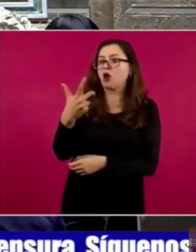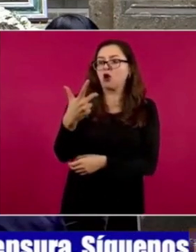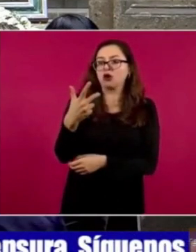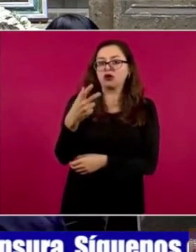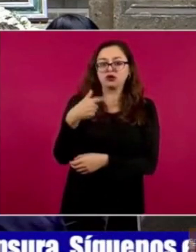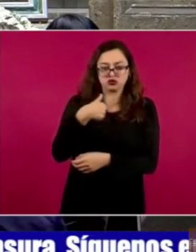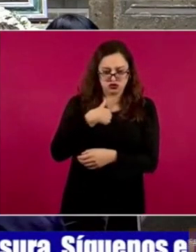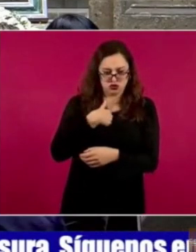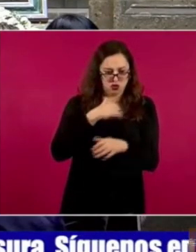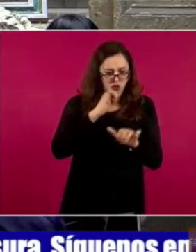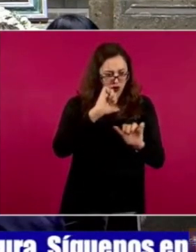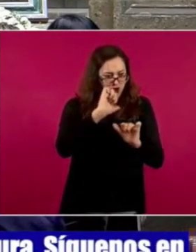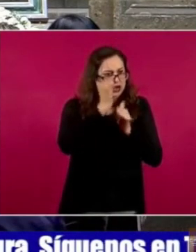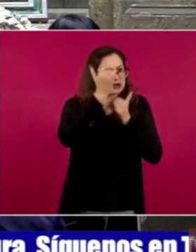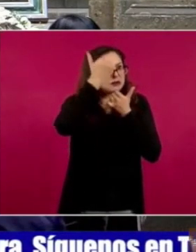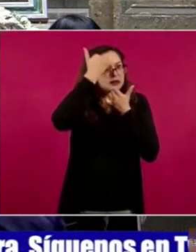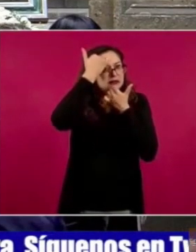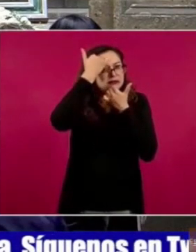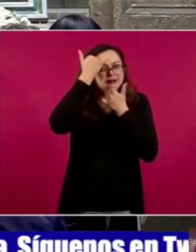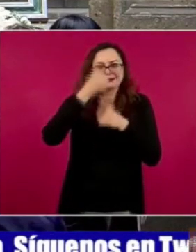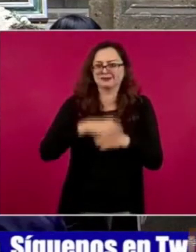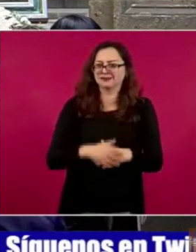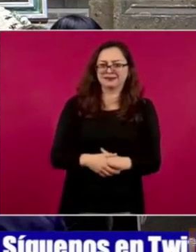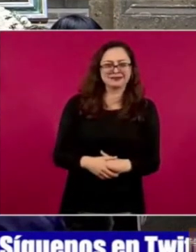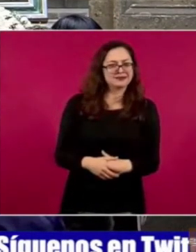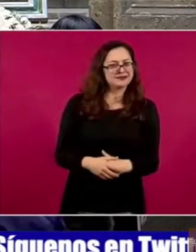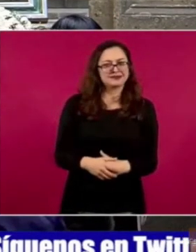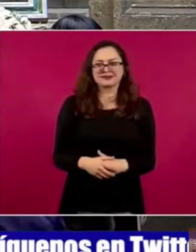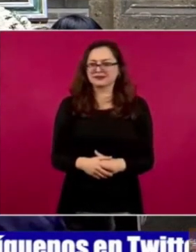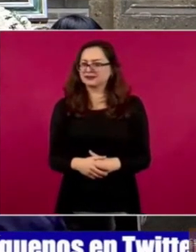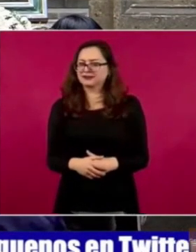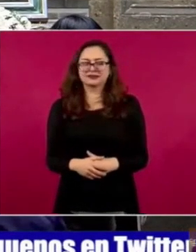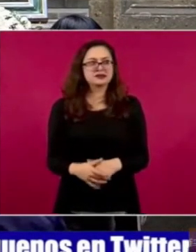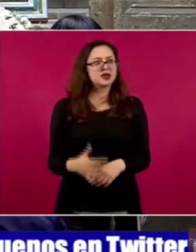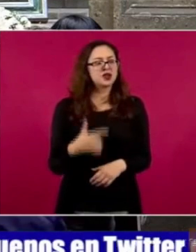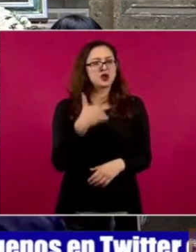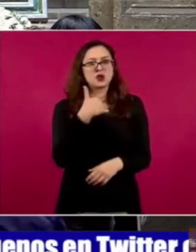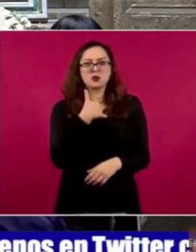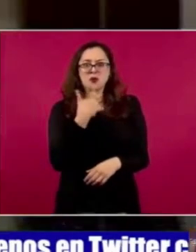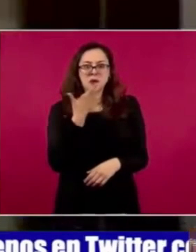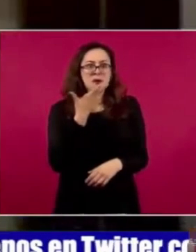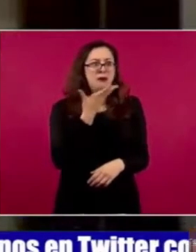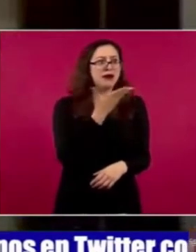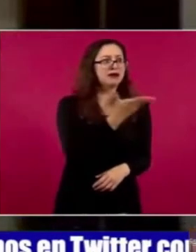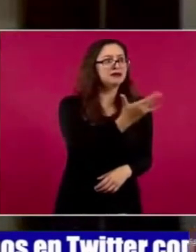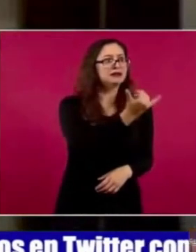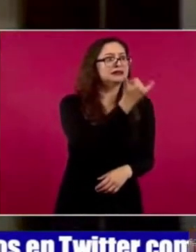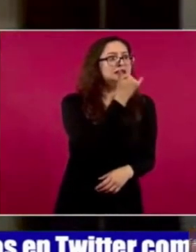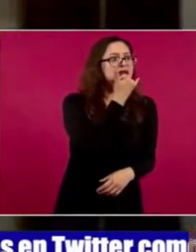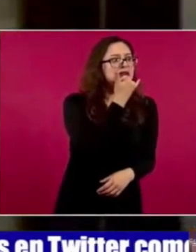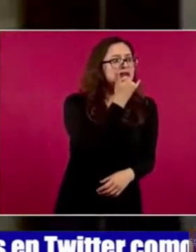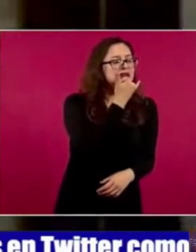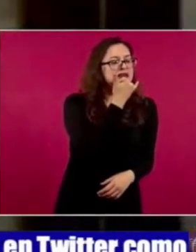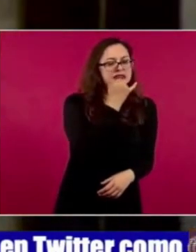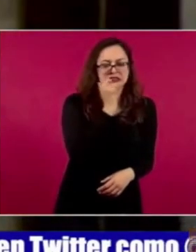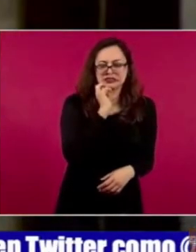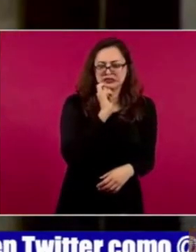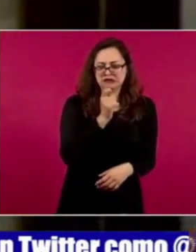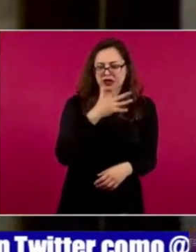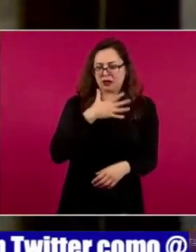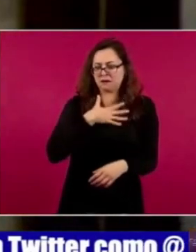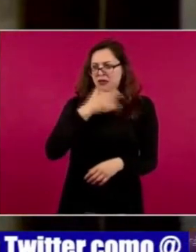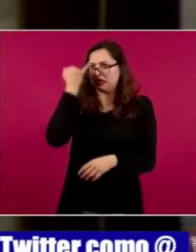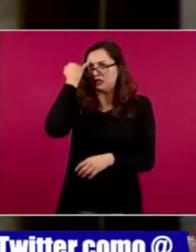Y no estoy arrepentido de ello. Pedir perdón significaría que abdico de mis